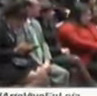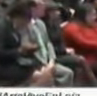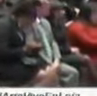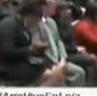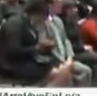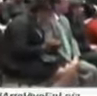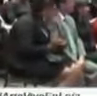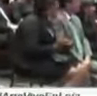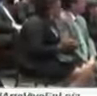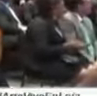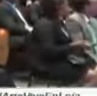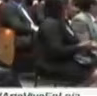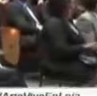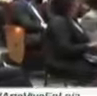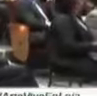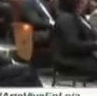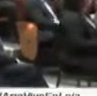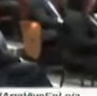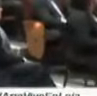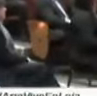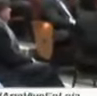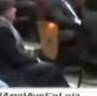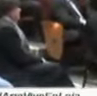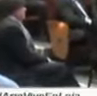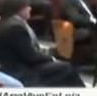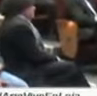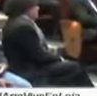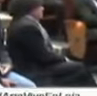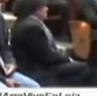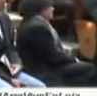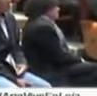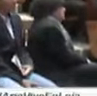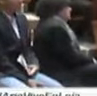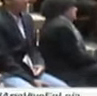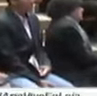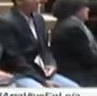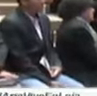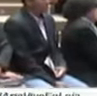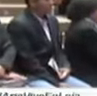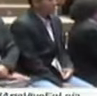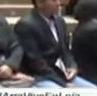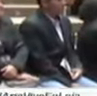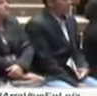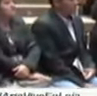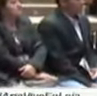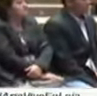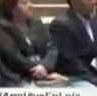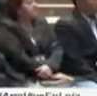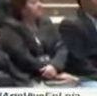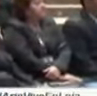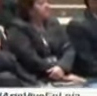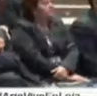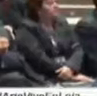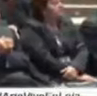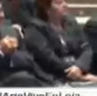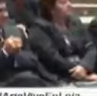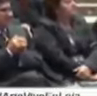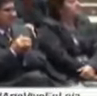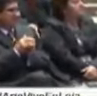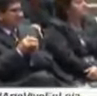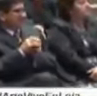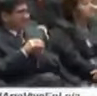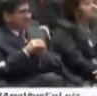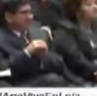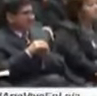en realidad es muy corto lo que voy a decir. Simplemente, de todo corazón, gracias por enseñarnos que los sueños